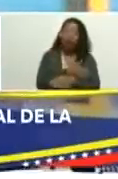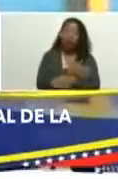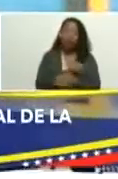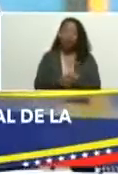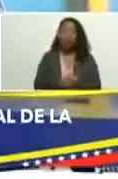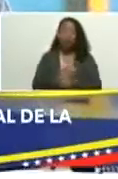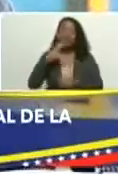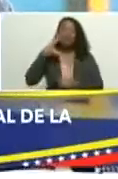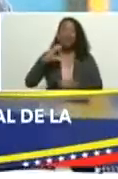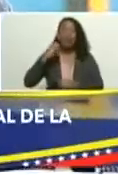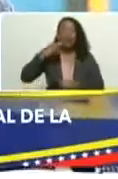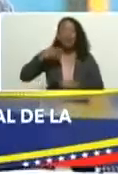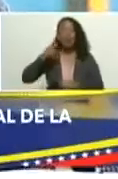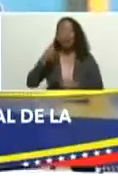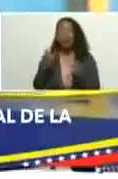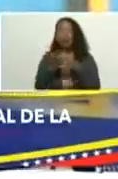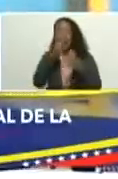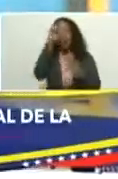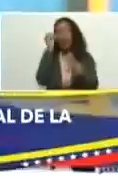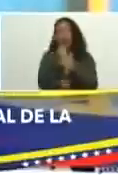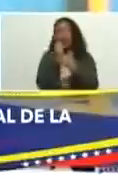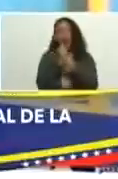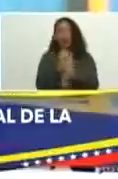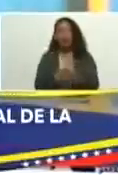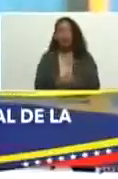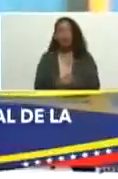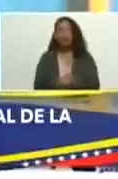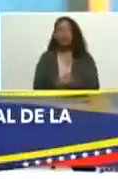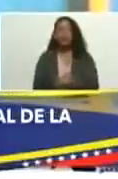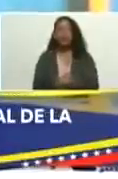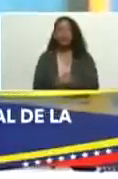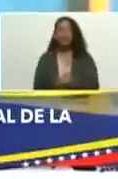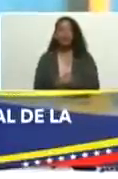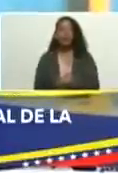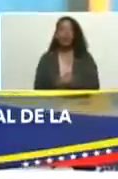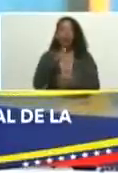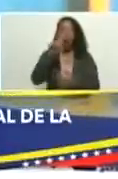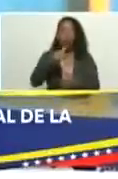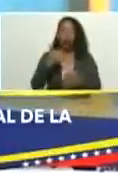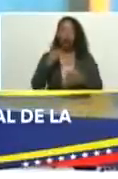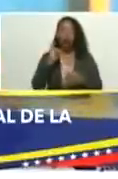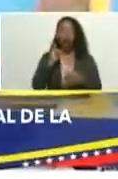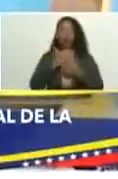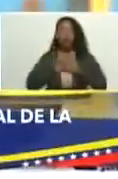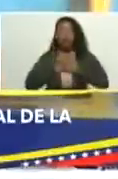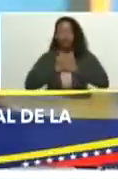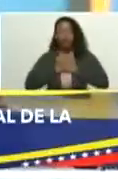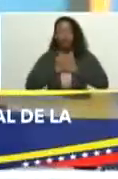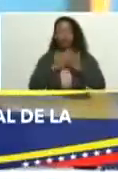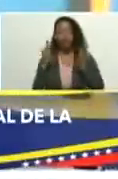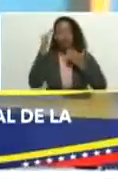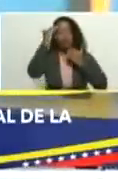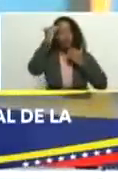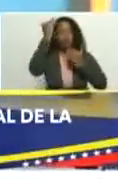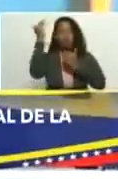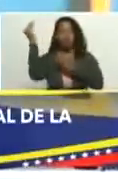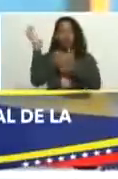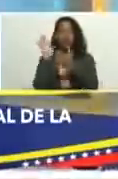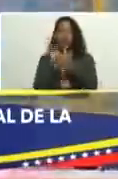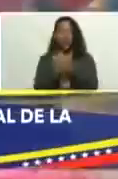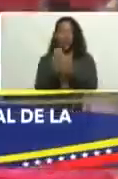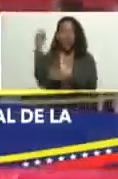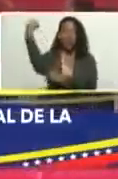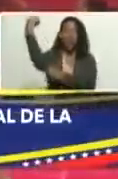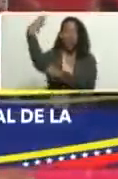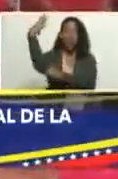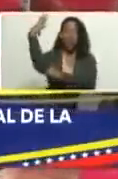CPT, con toda la masa obrera, aquí está, a quien le doy un gran saludo, a nuestros amigos, los ministros